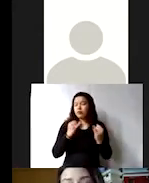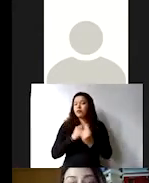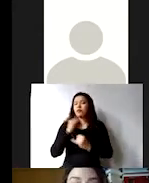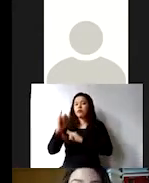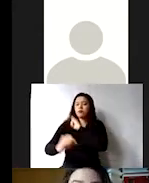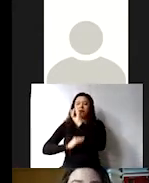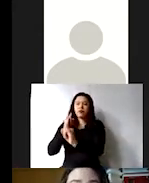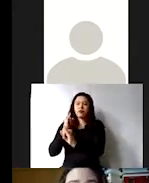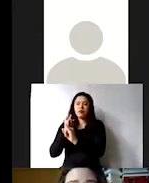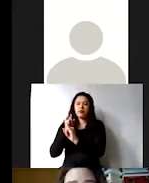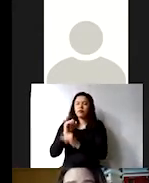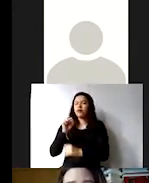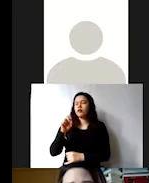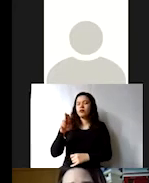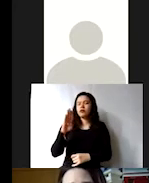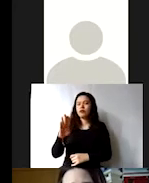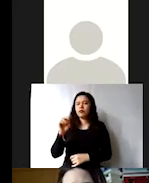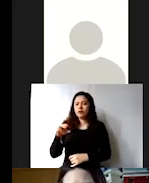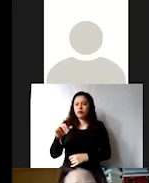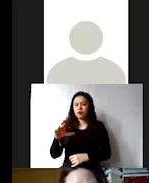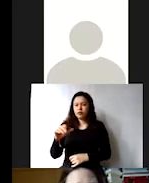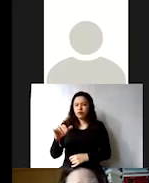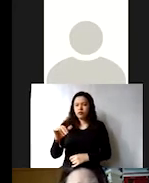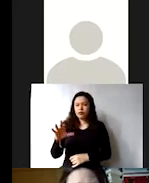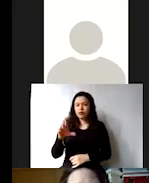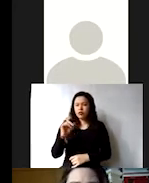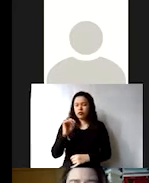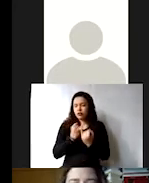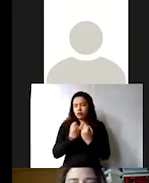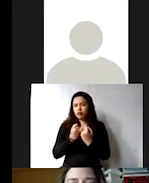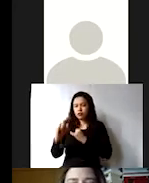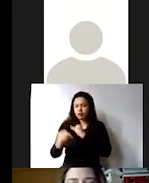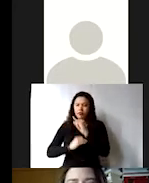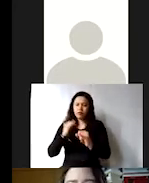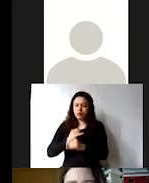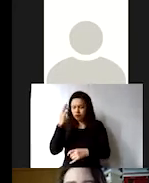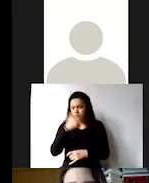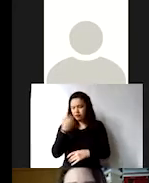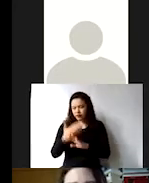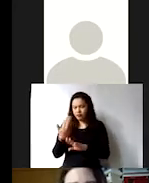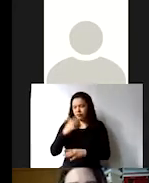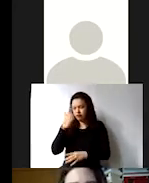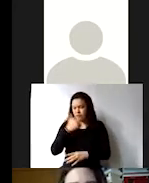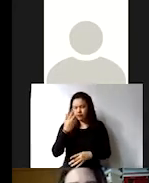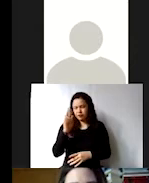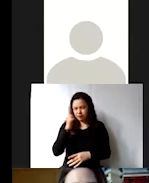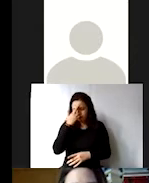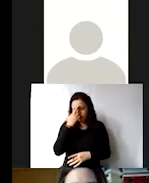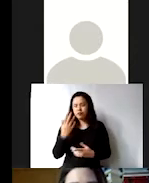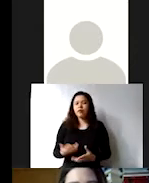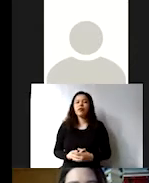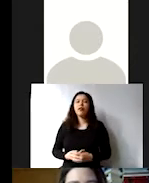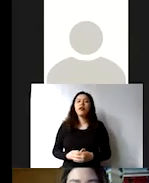subnacional o incluso también al nivel internacional, como lo veíamos en la sesión pasada. Entonces, la sesión pasada vimos un poquito